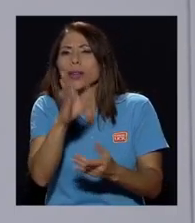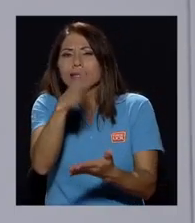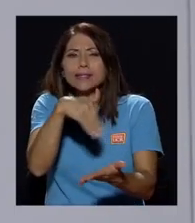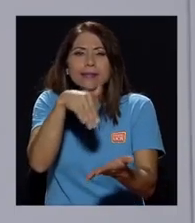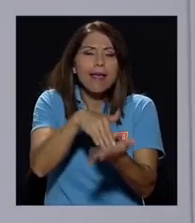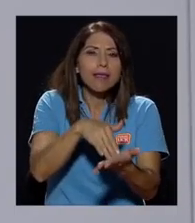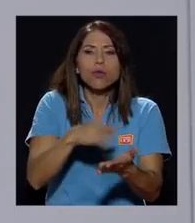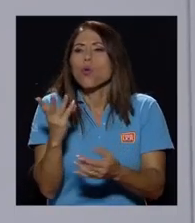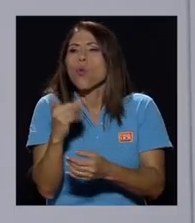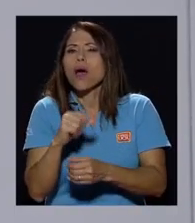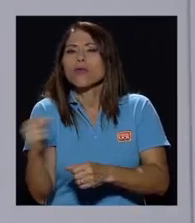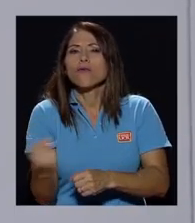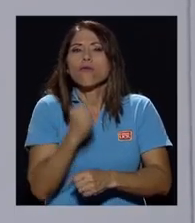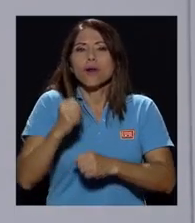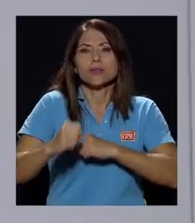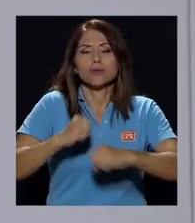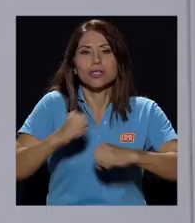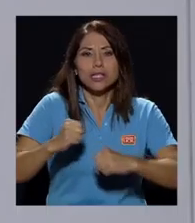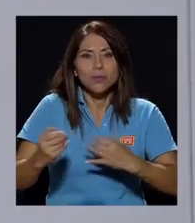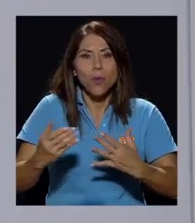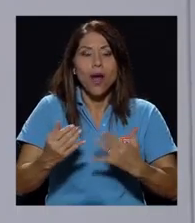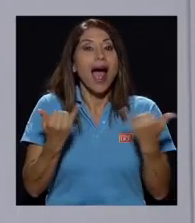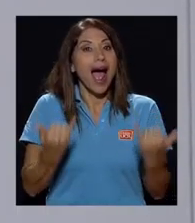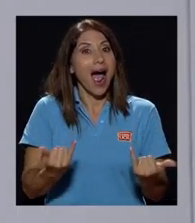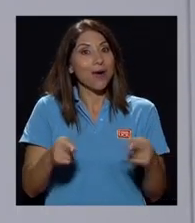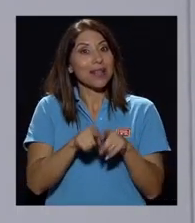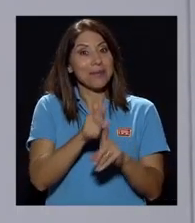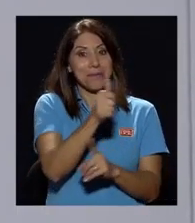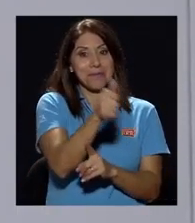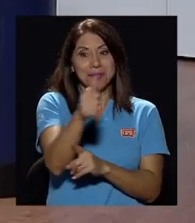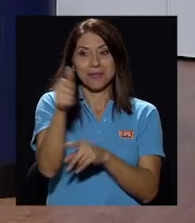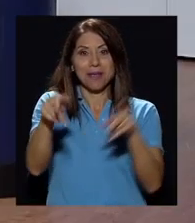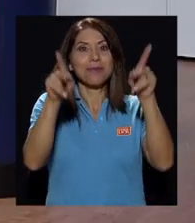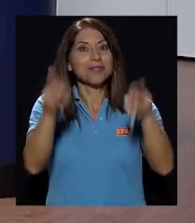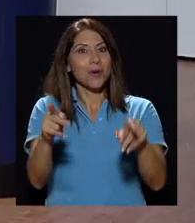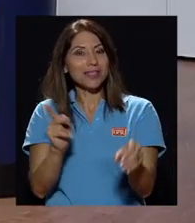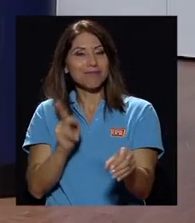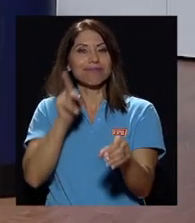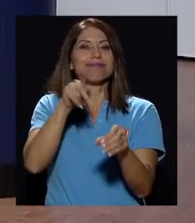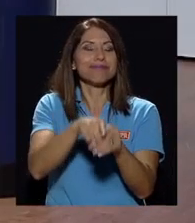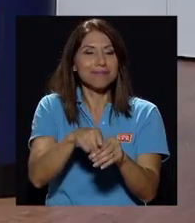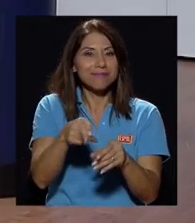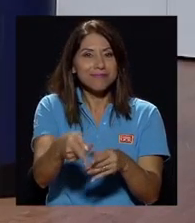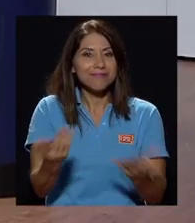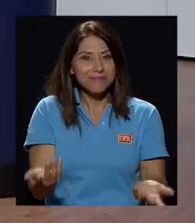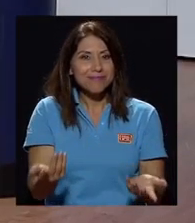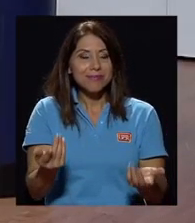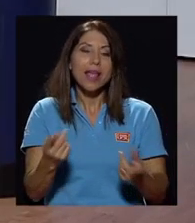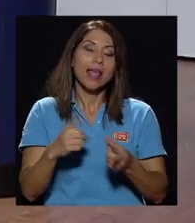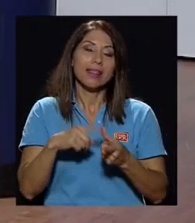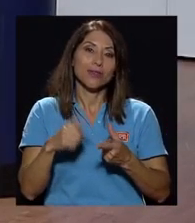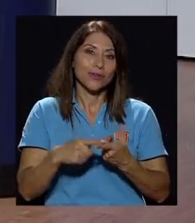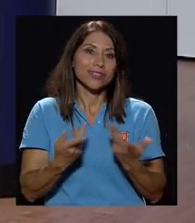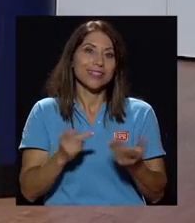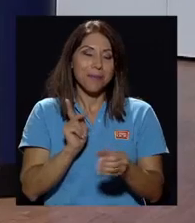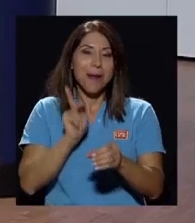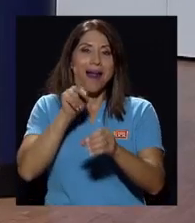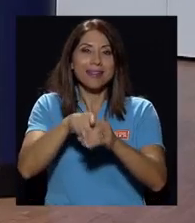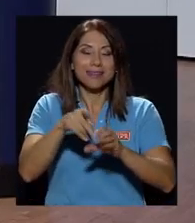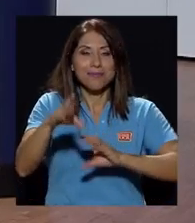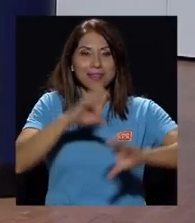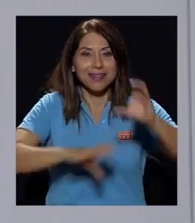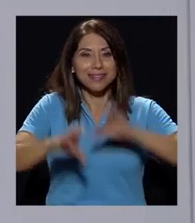magnitud de un sismo ahora además la gente es estelar la gente va a participar entonces de la ciencia que